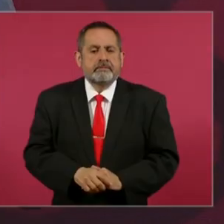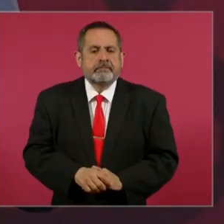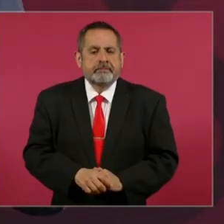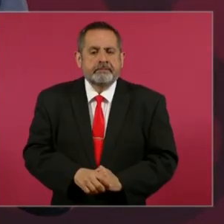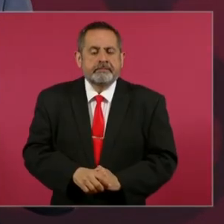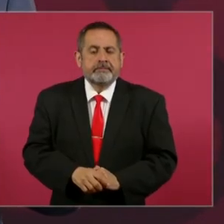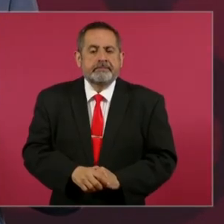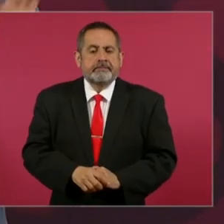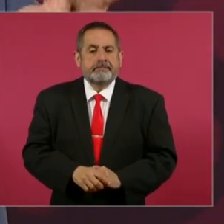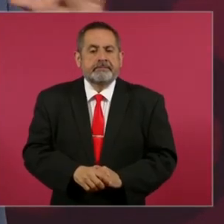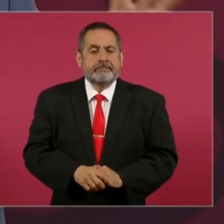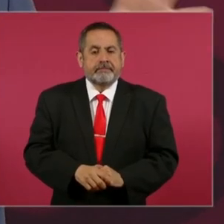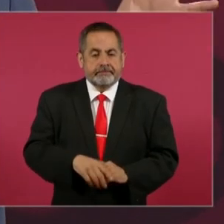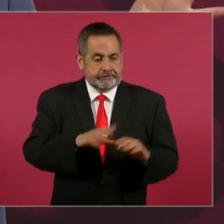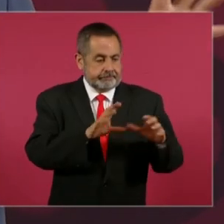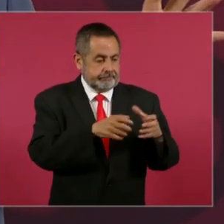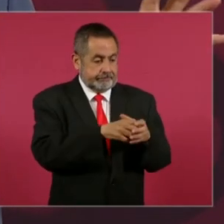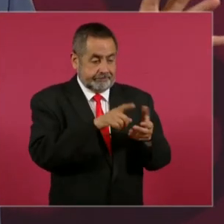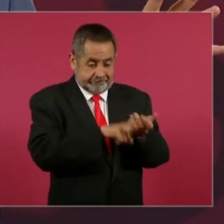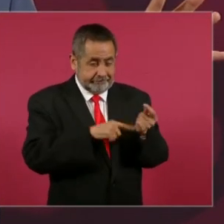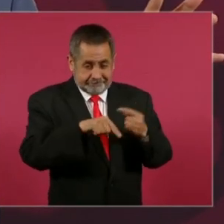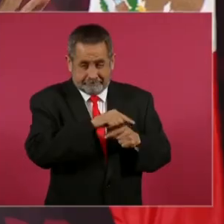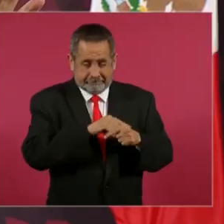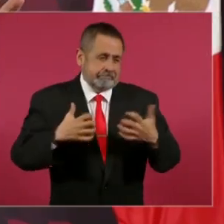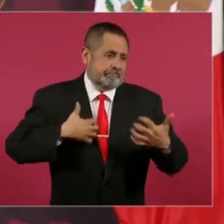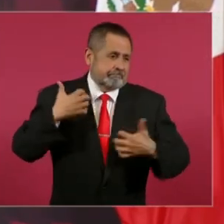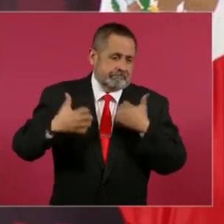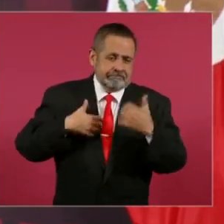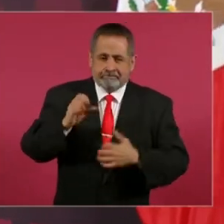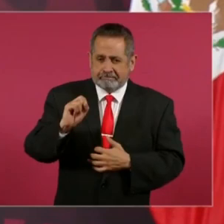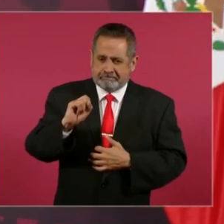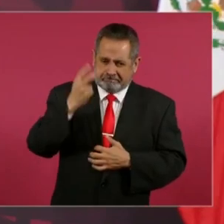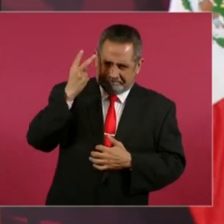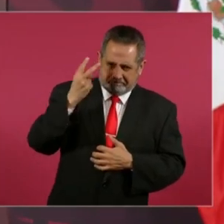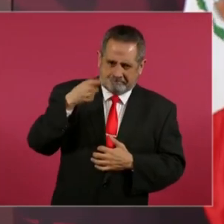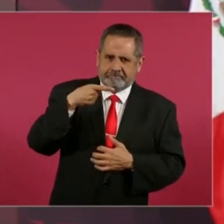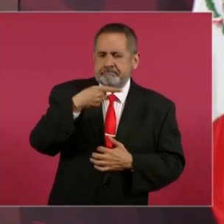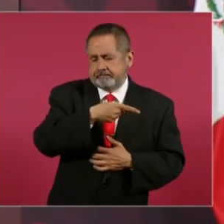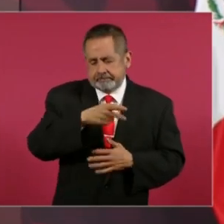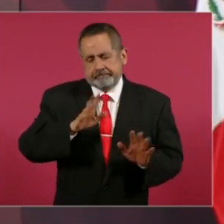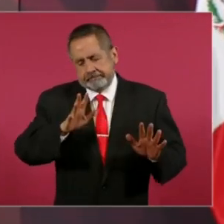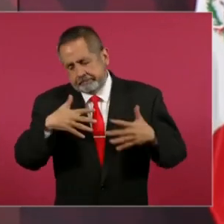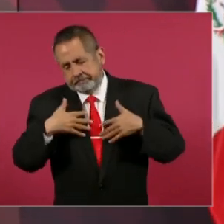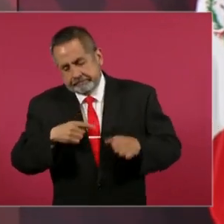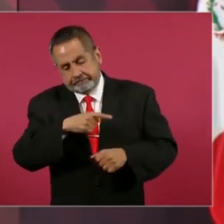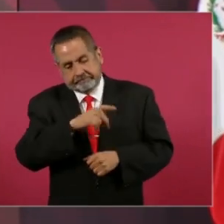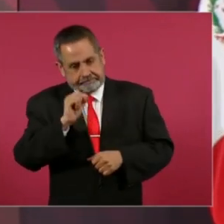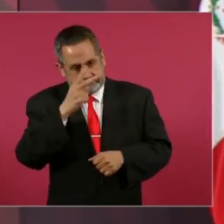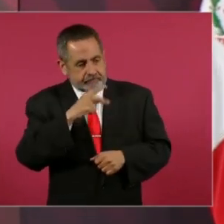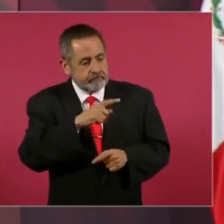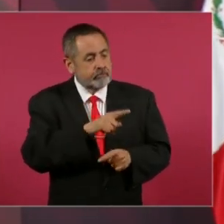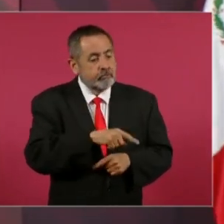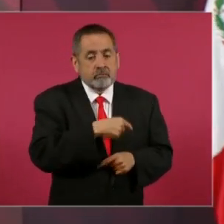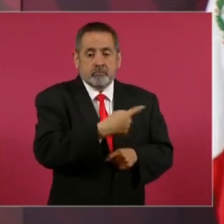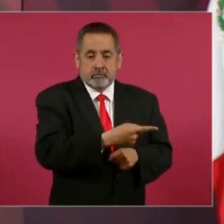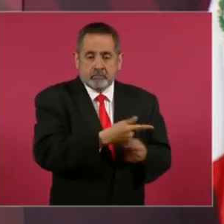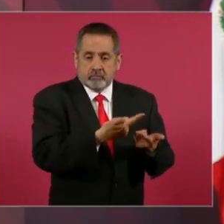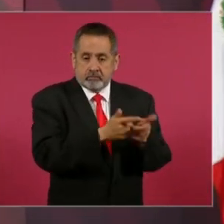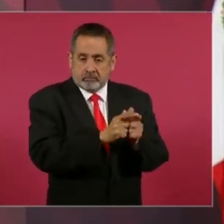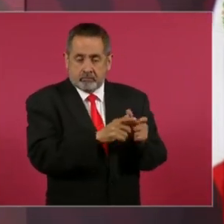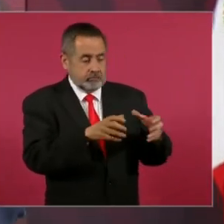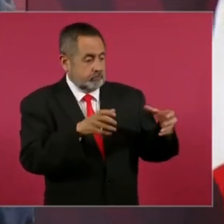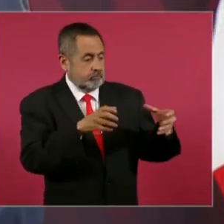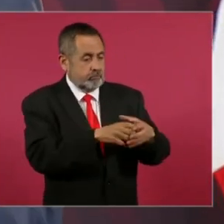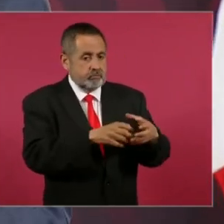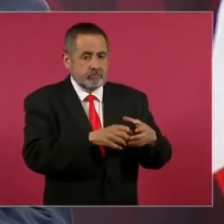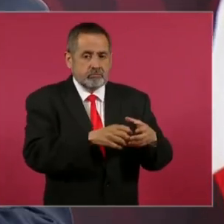Entonces, esos están molestos y es entendible. Y los otros son